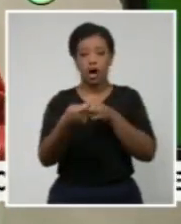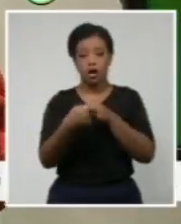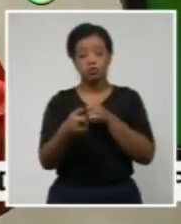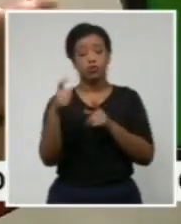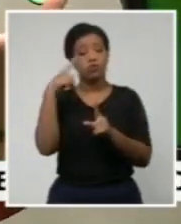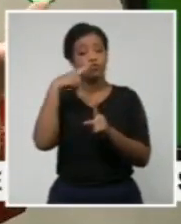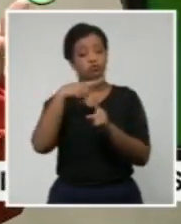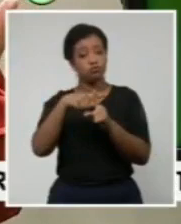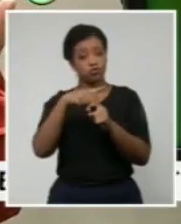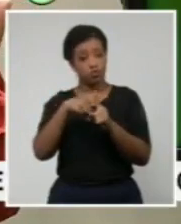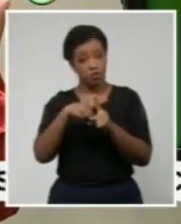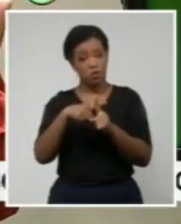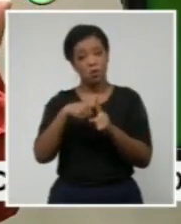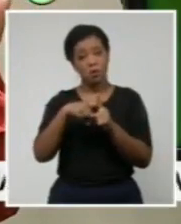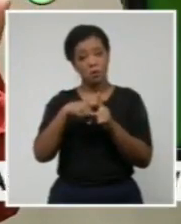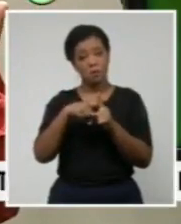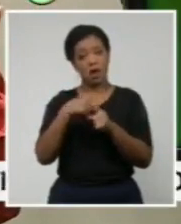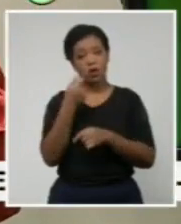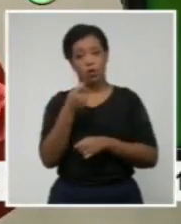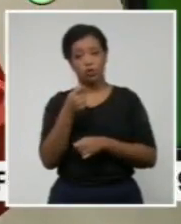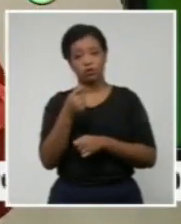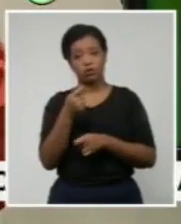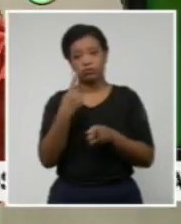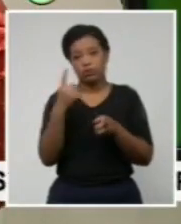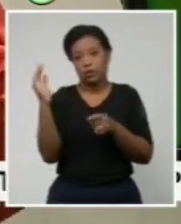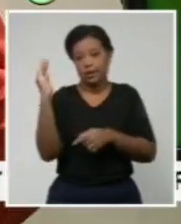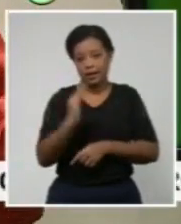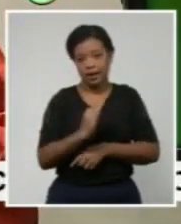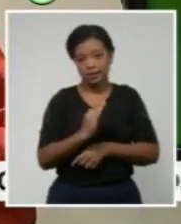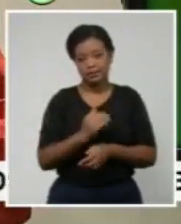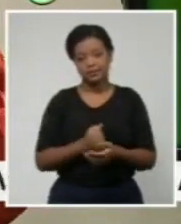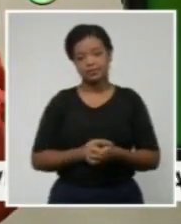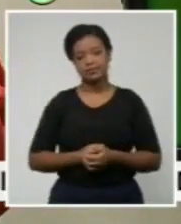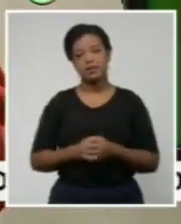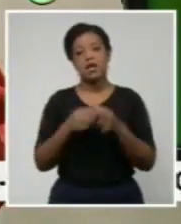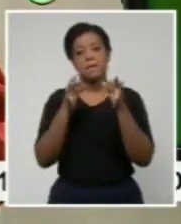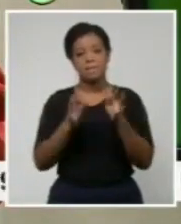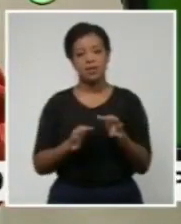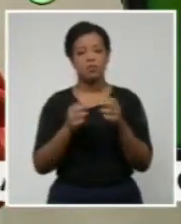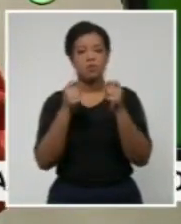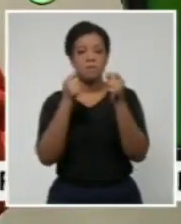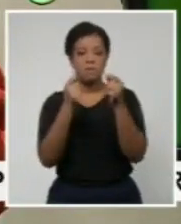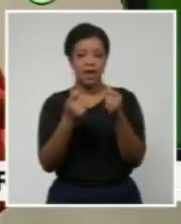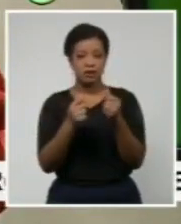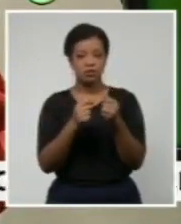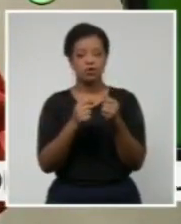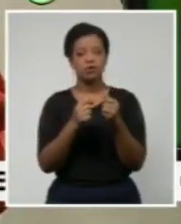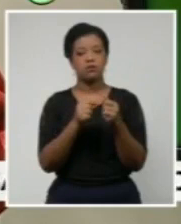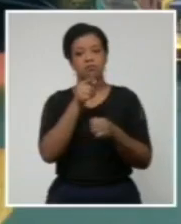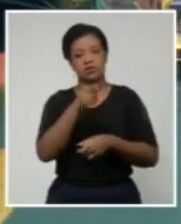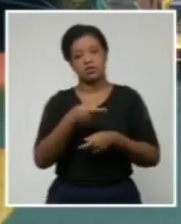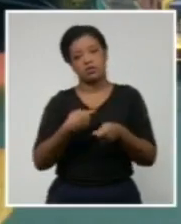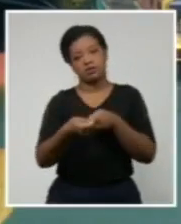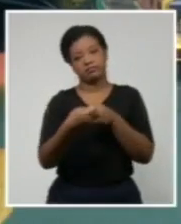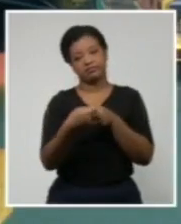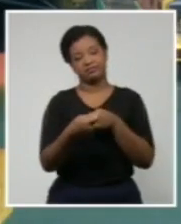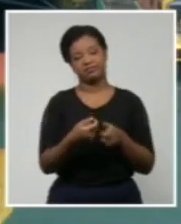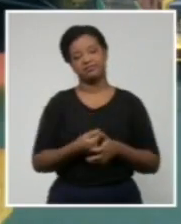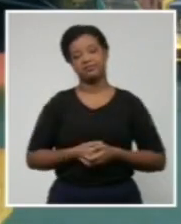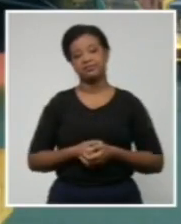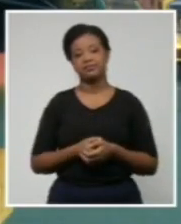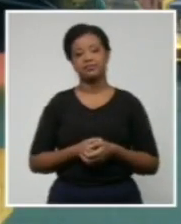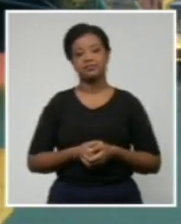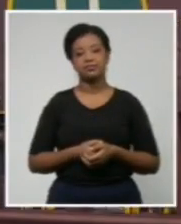sumárselo a ese costo de la mercancía. Y ese es el precio que se le cobra a la forma de gestión no estatal. De igual manera,